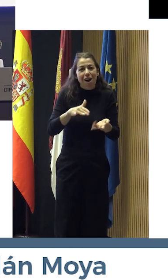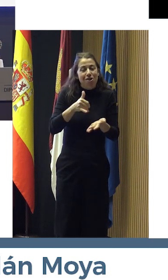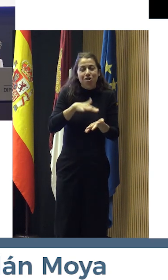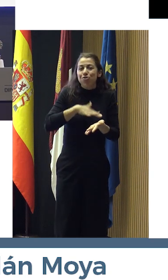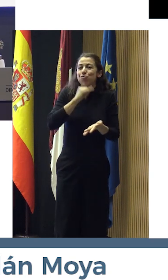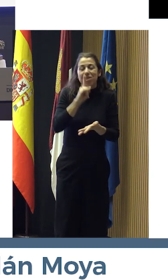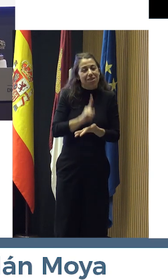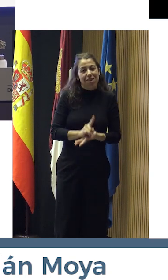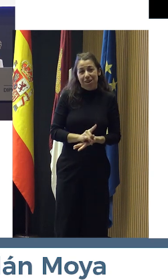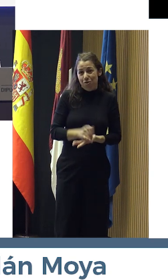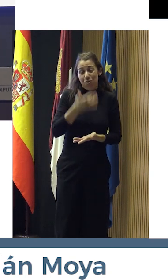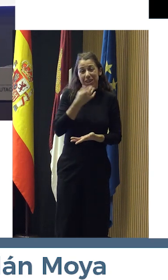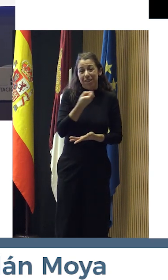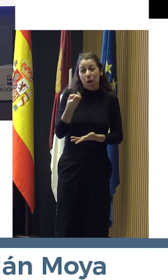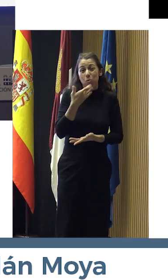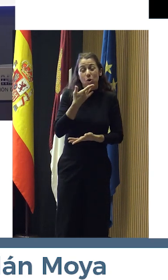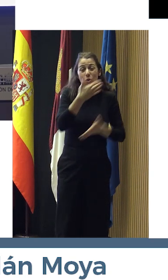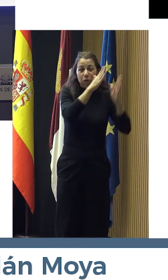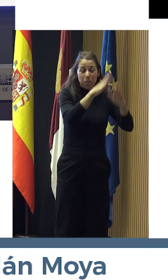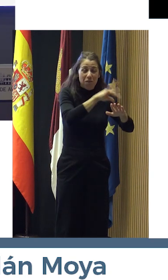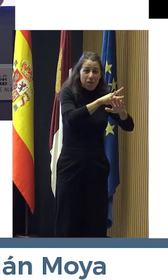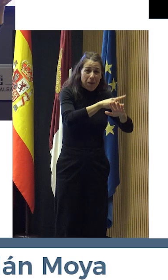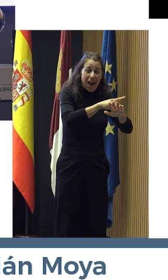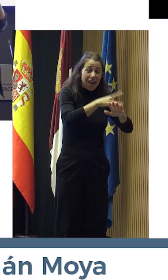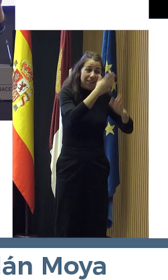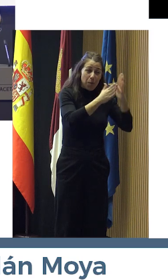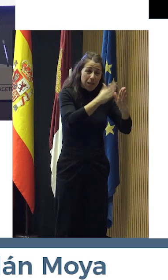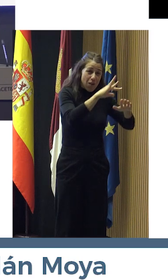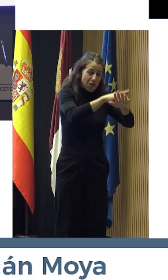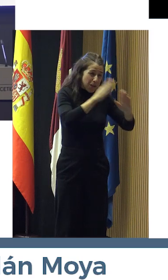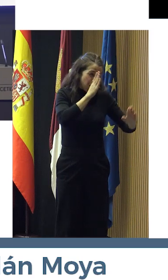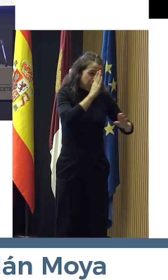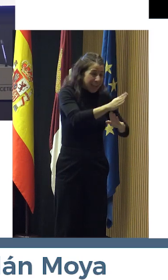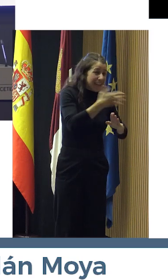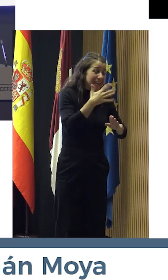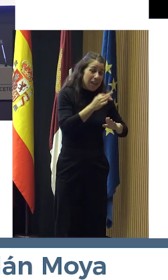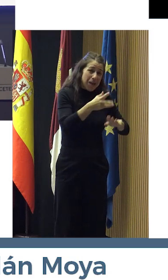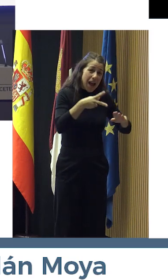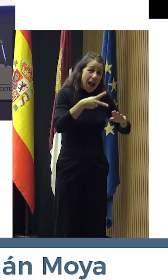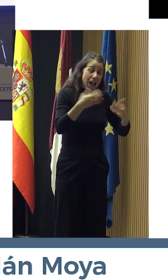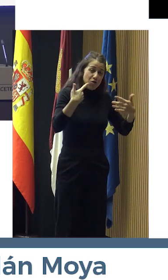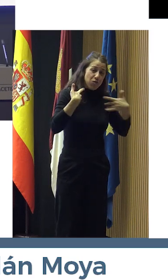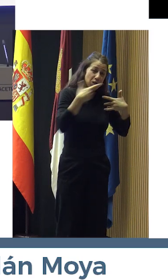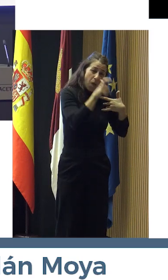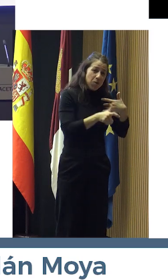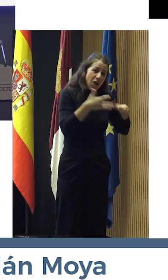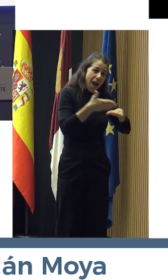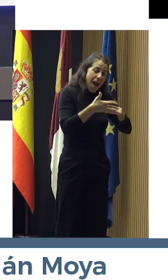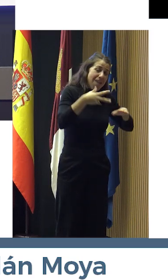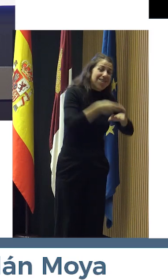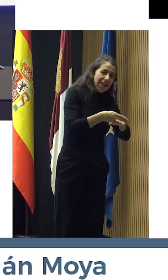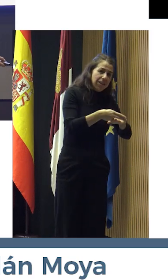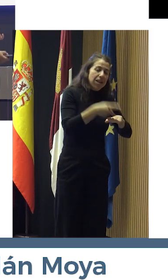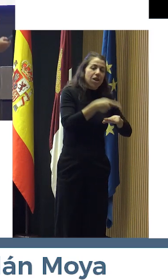de la persona. No podemos tratar una enfermedad solamente tratando la enfermedad y no evitando el sufrimiento de la persona. Eso también tenemos